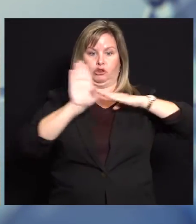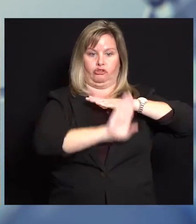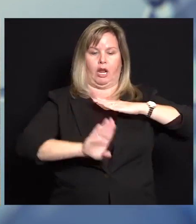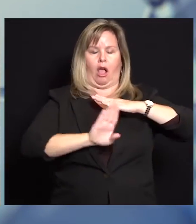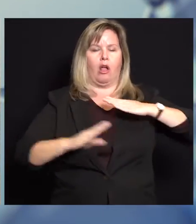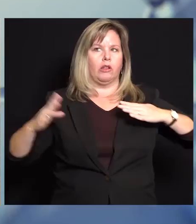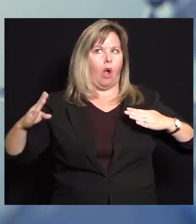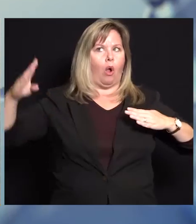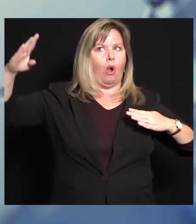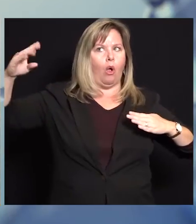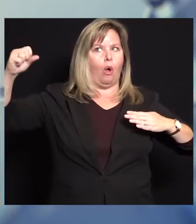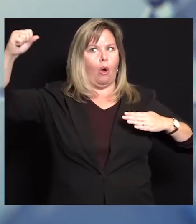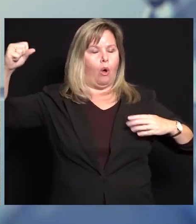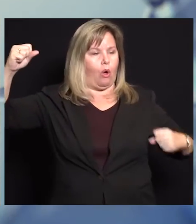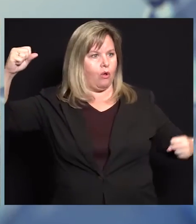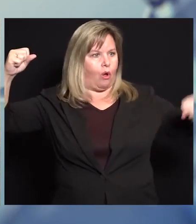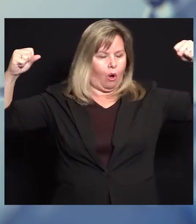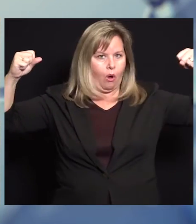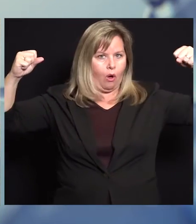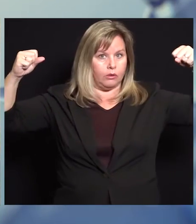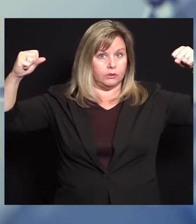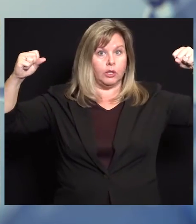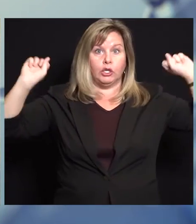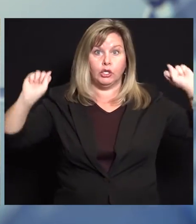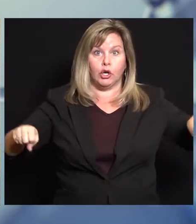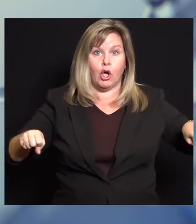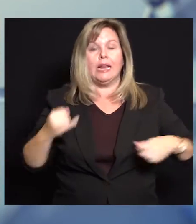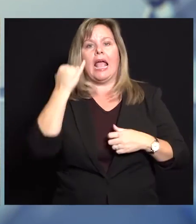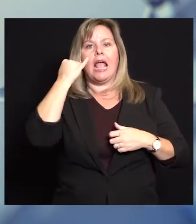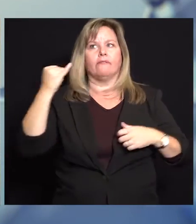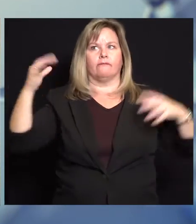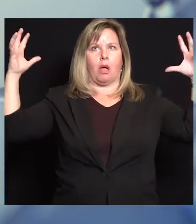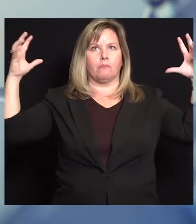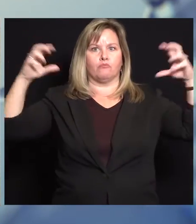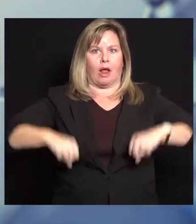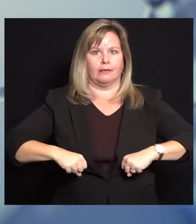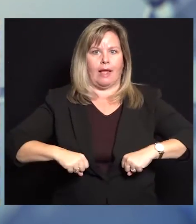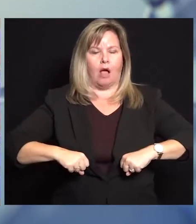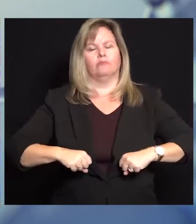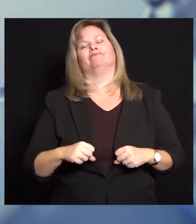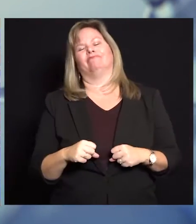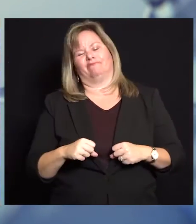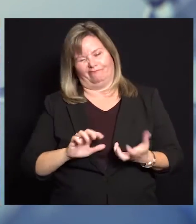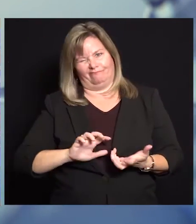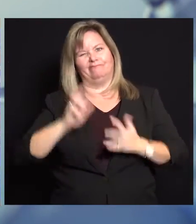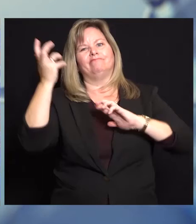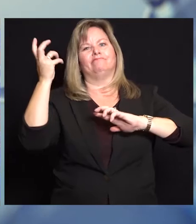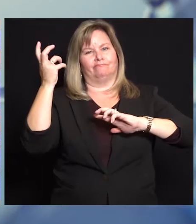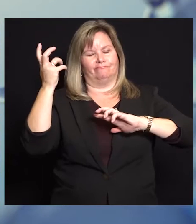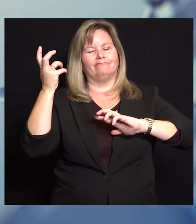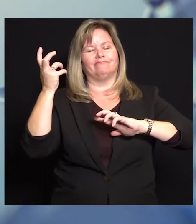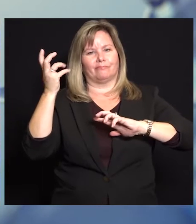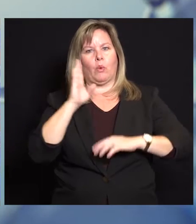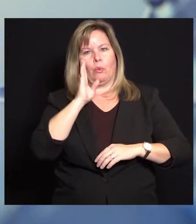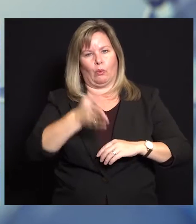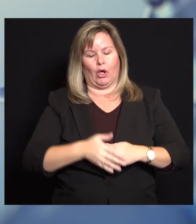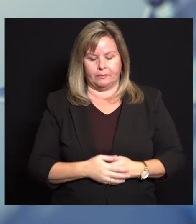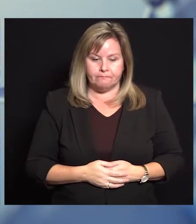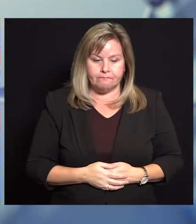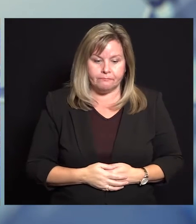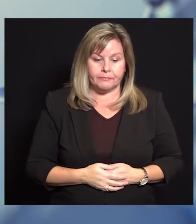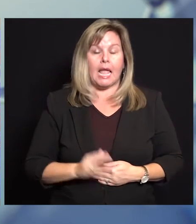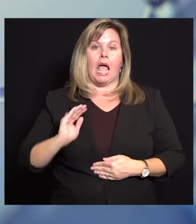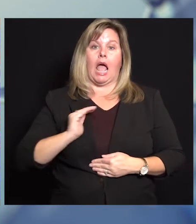esta táctica era efectiva si nadie perdía su escudo y todos tenían la fuerza para mantener sus escudos en